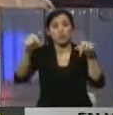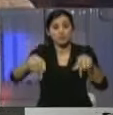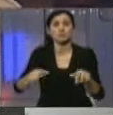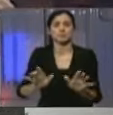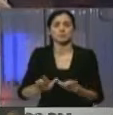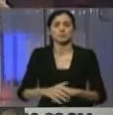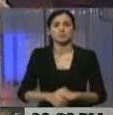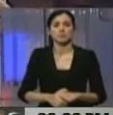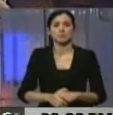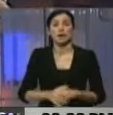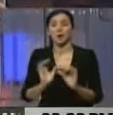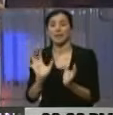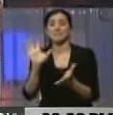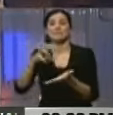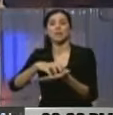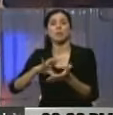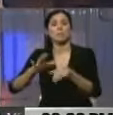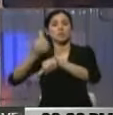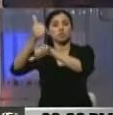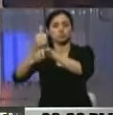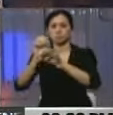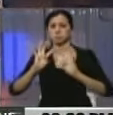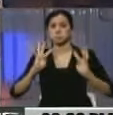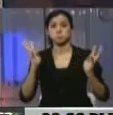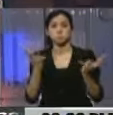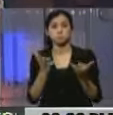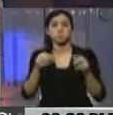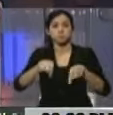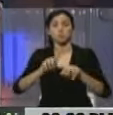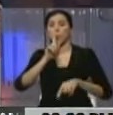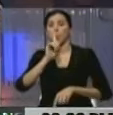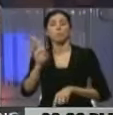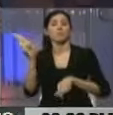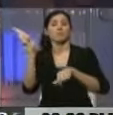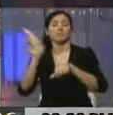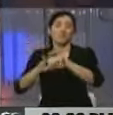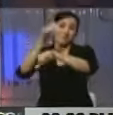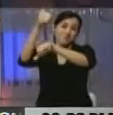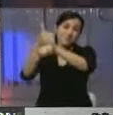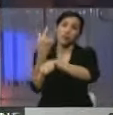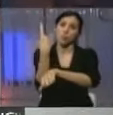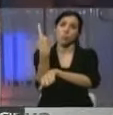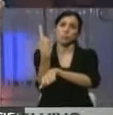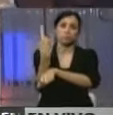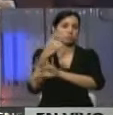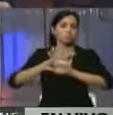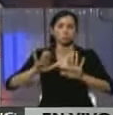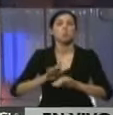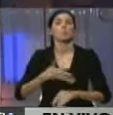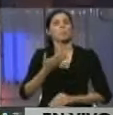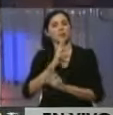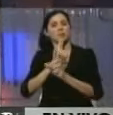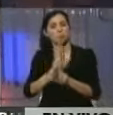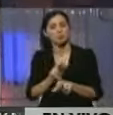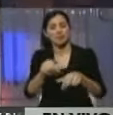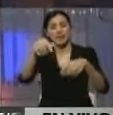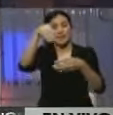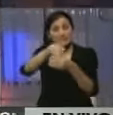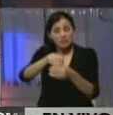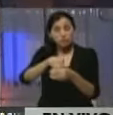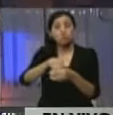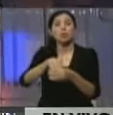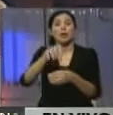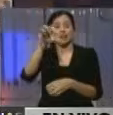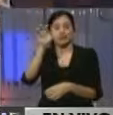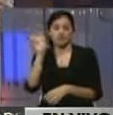este Estado Mayor, que con un mando único nos da mayor efectividad para dar respuestas locales, regionales y